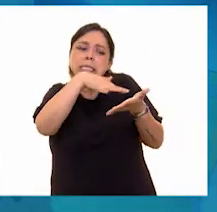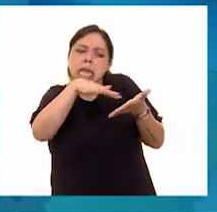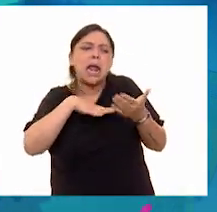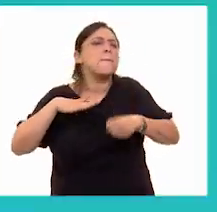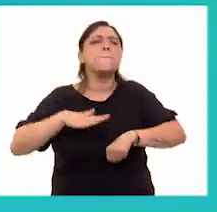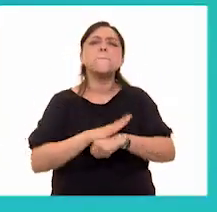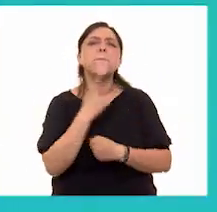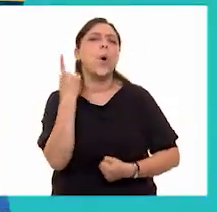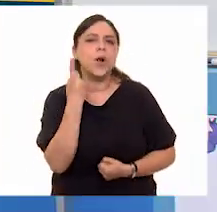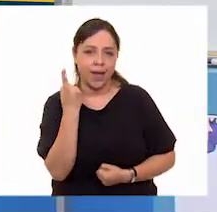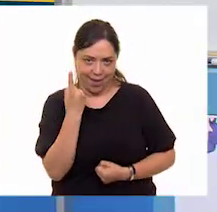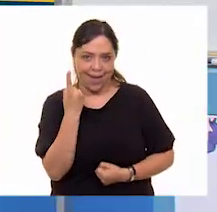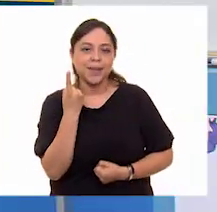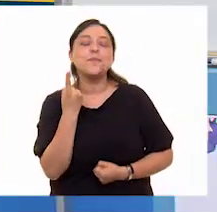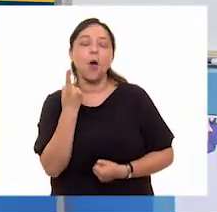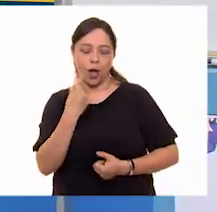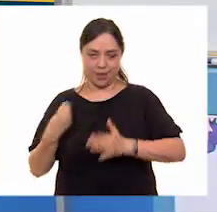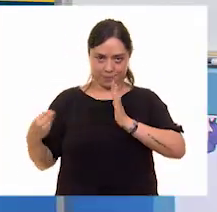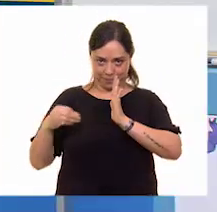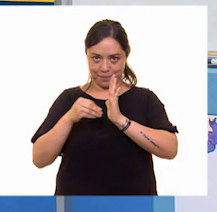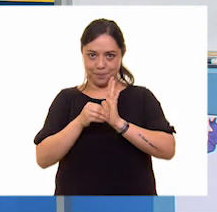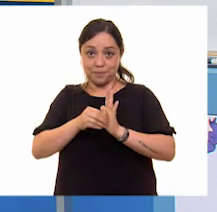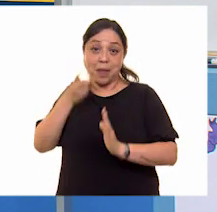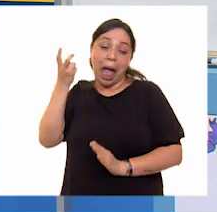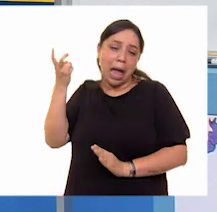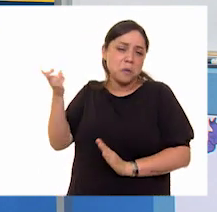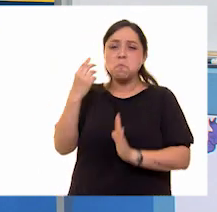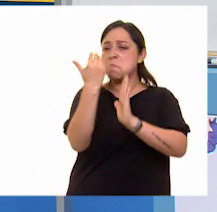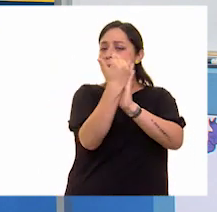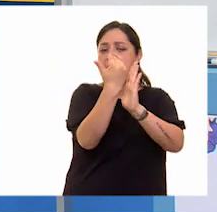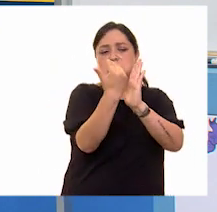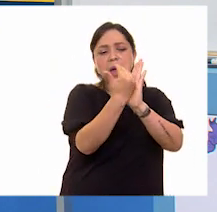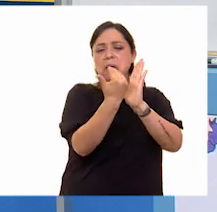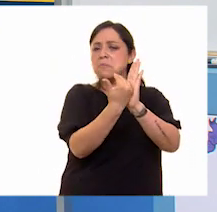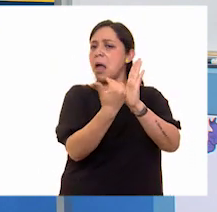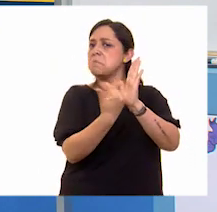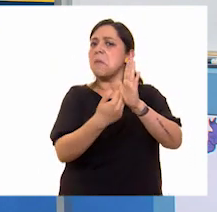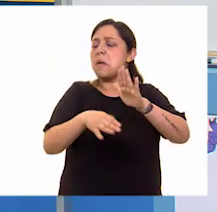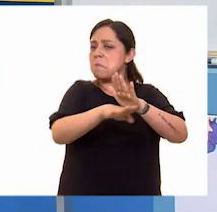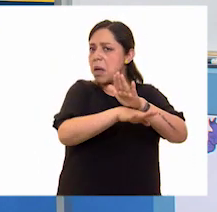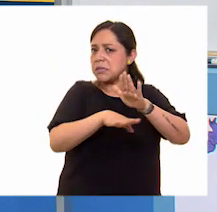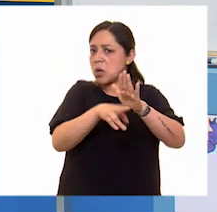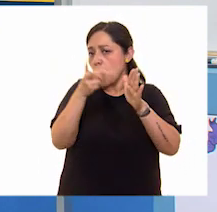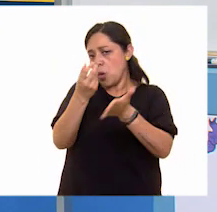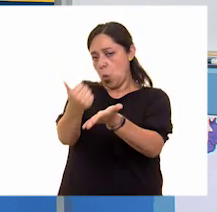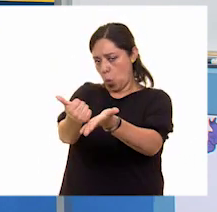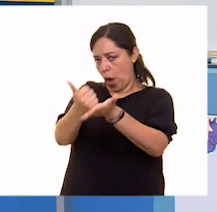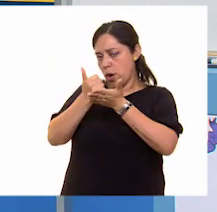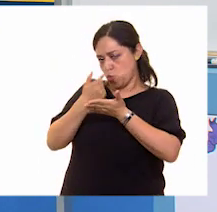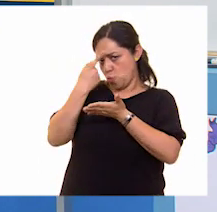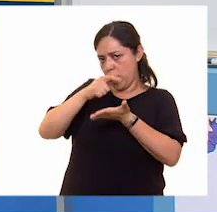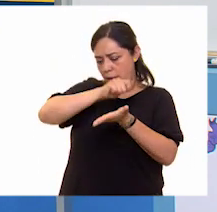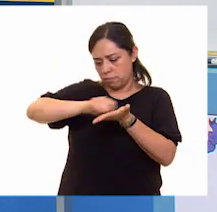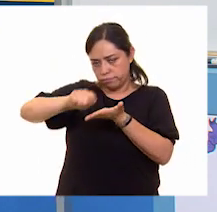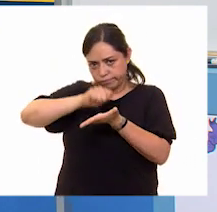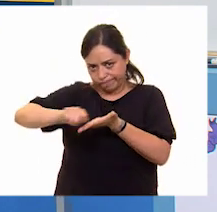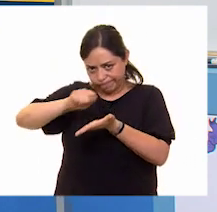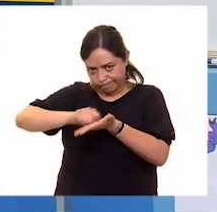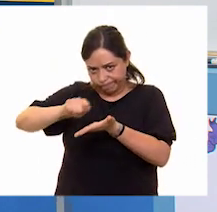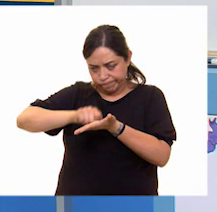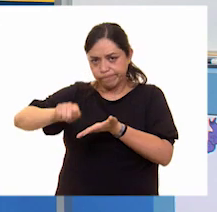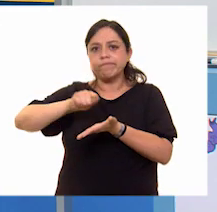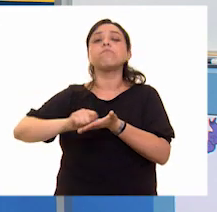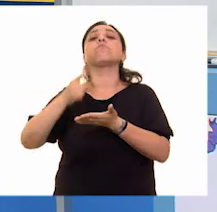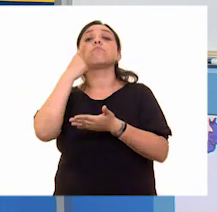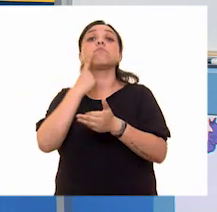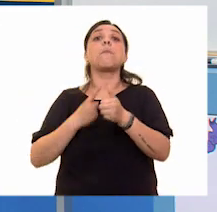Aquí tenemos ya la propuesta de una estructura muy básica con la que podemos orientarnos. Lo primero que vamos a hacer es